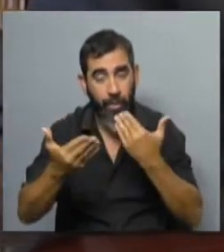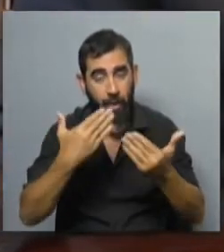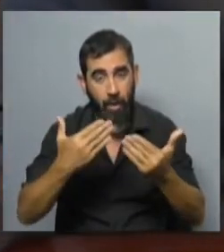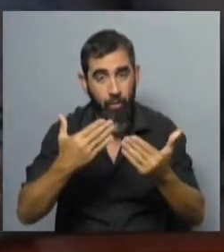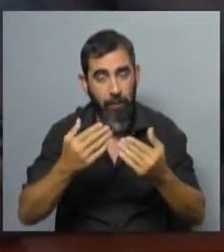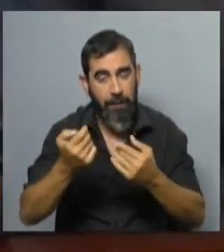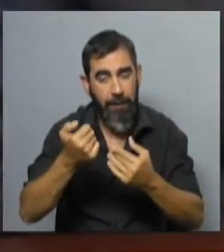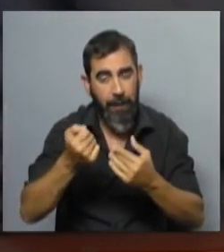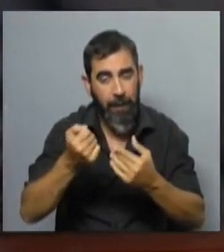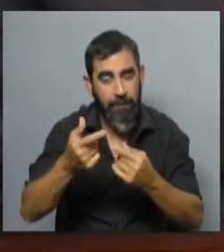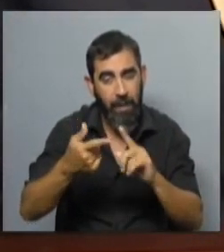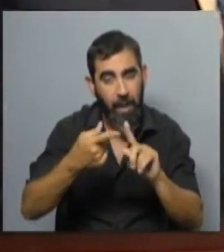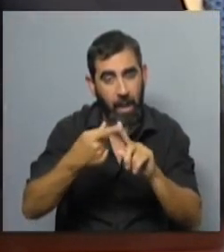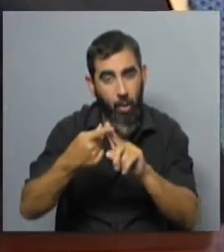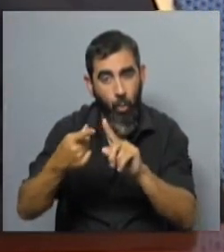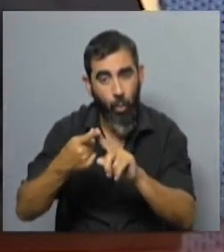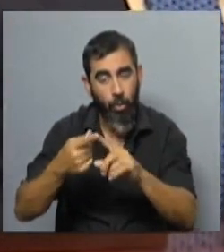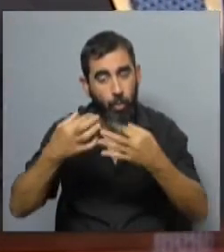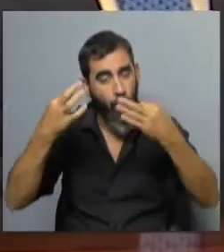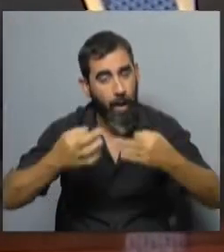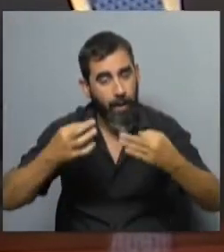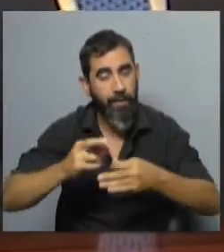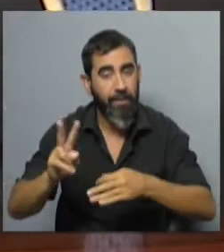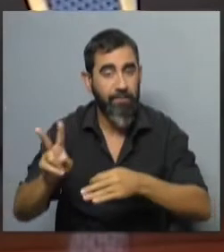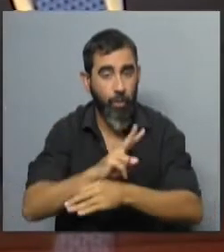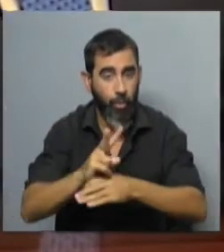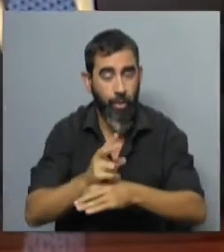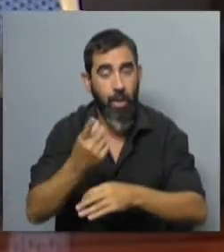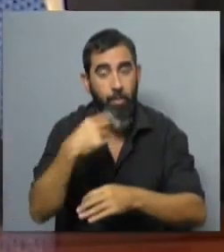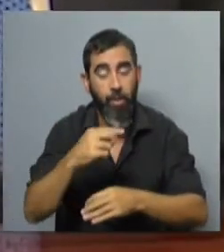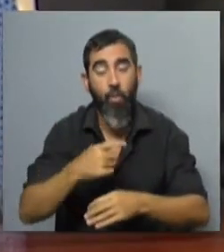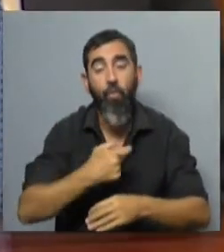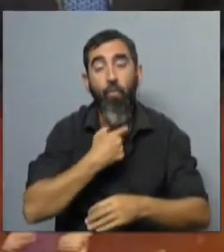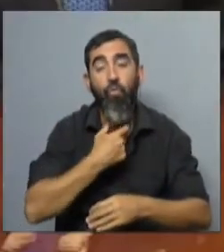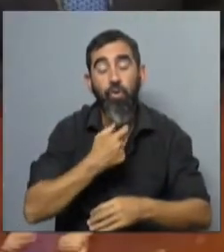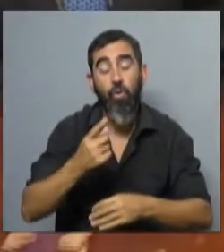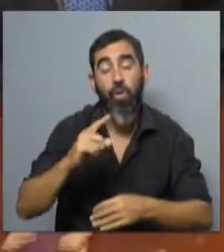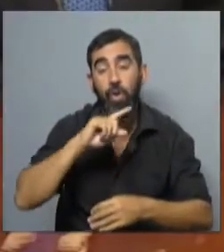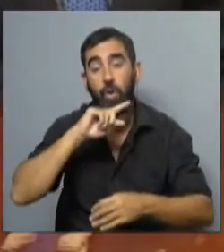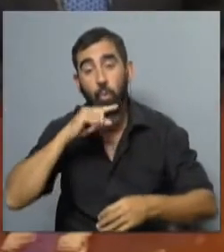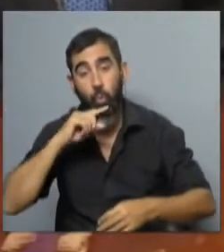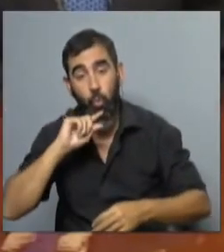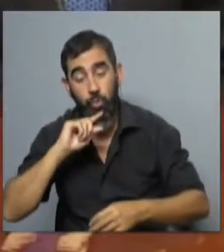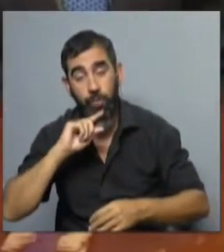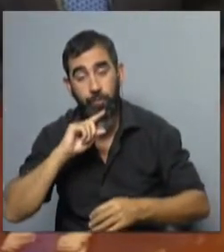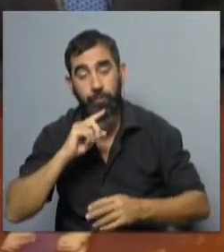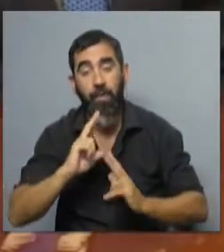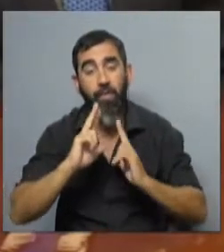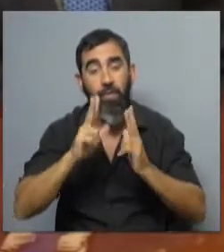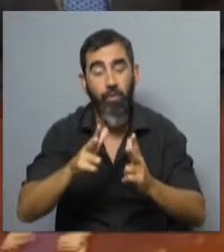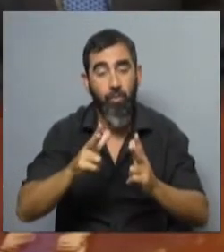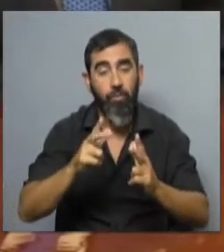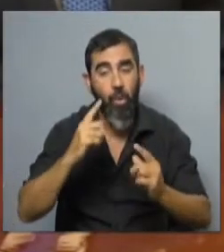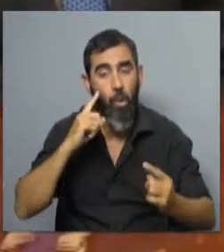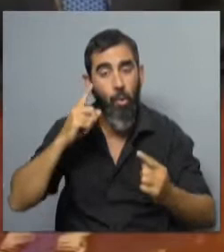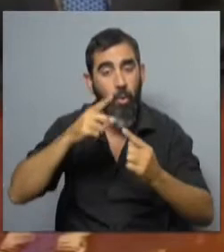está cerca de obtener un acuerdo sobre las garantías de seguridad, mientras que el portavoz del Kremlin, Dmitry Peskov, afirmó que se propone